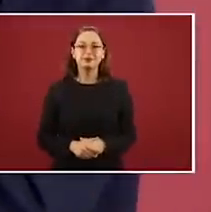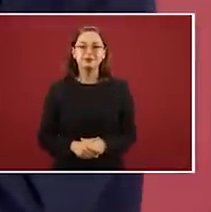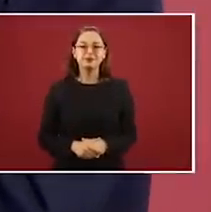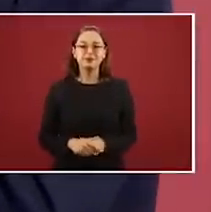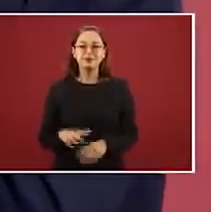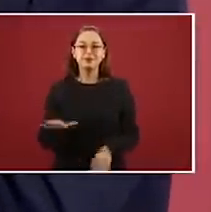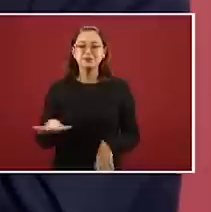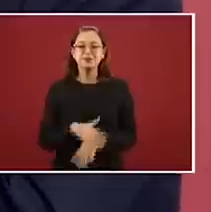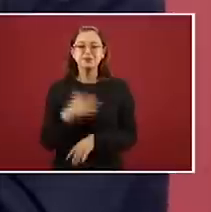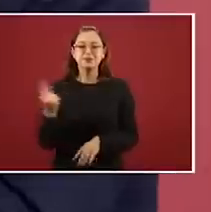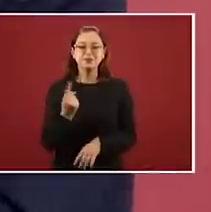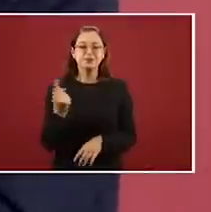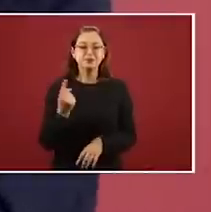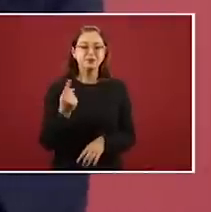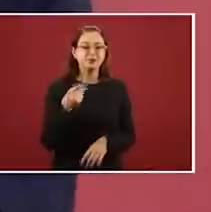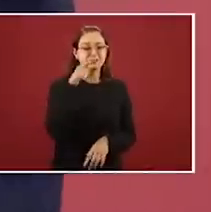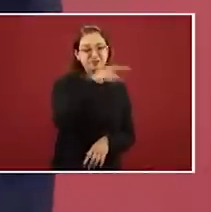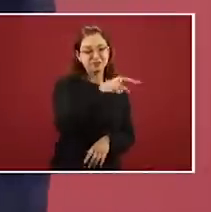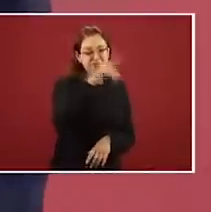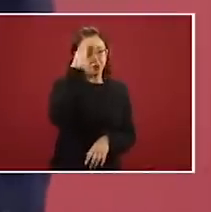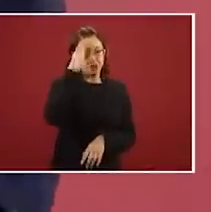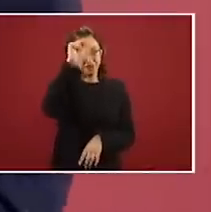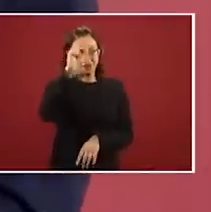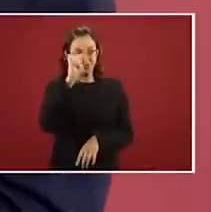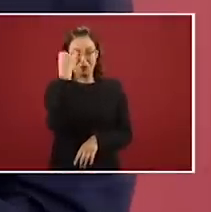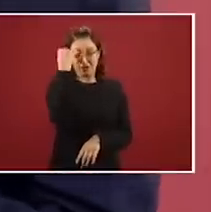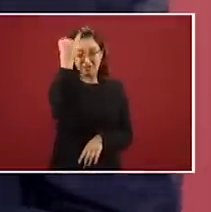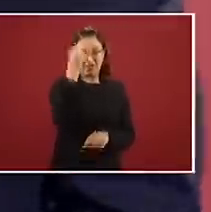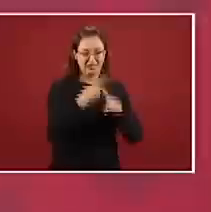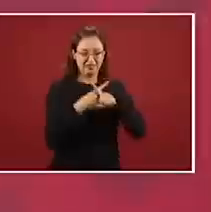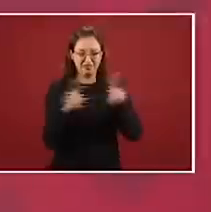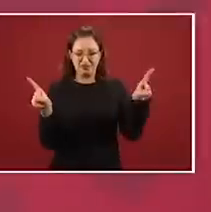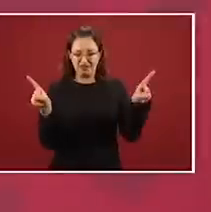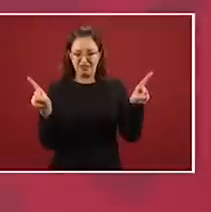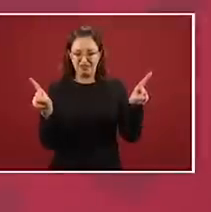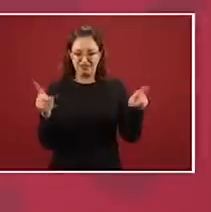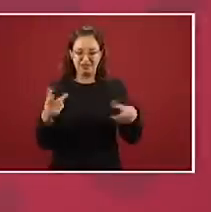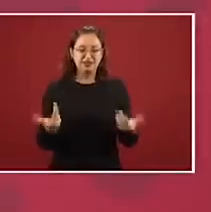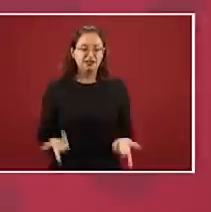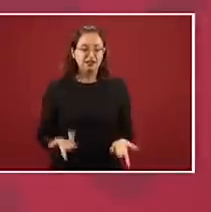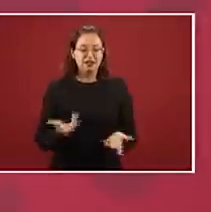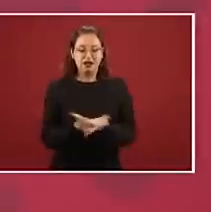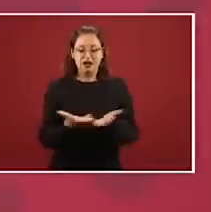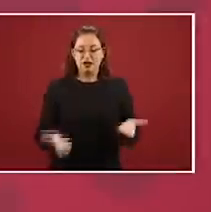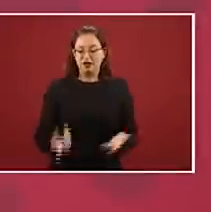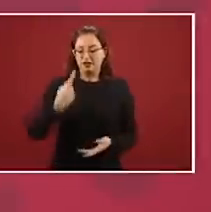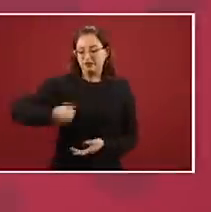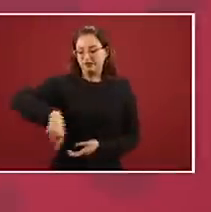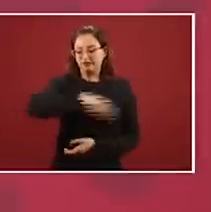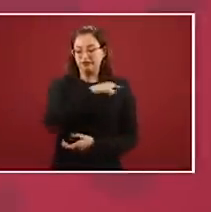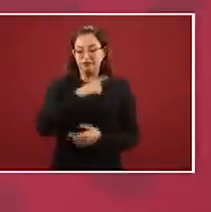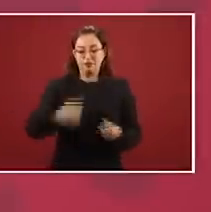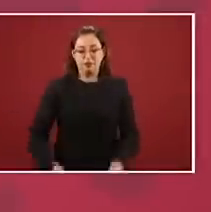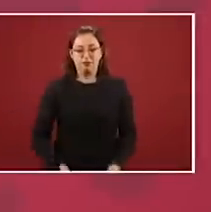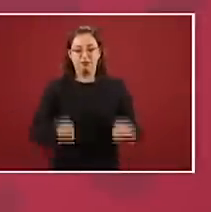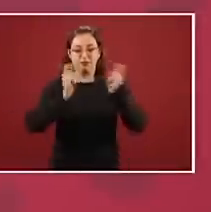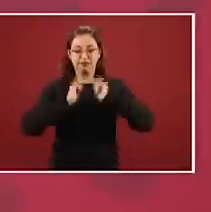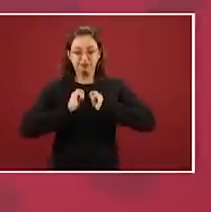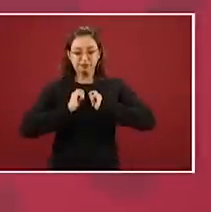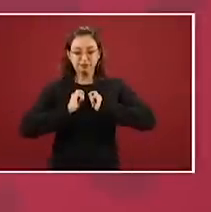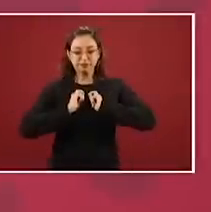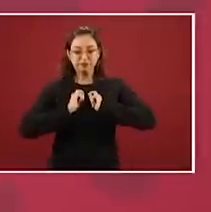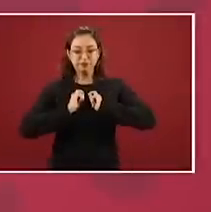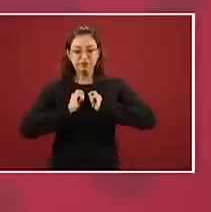porque sus concepciones son otras. Pero nosotros llegamos aquí después de